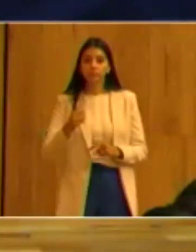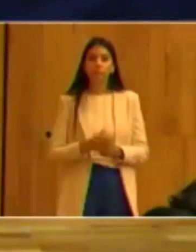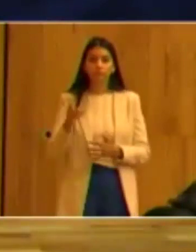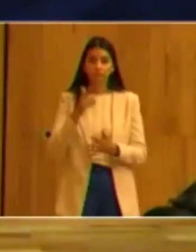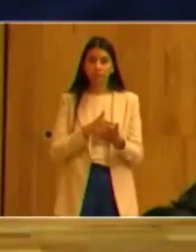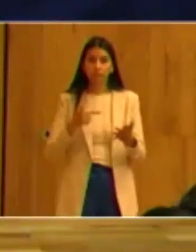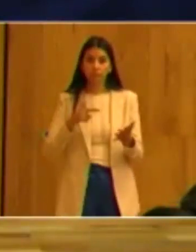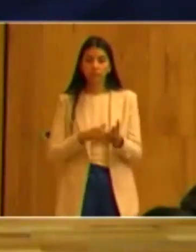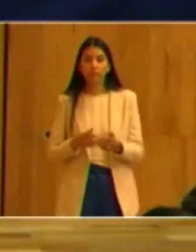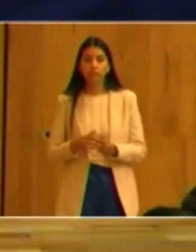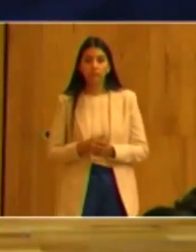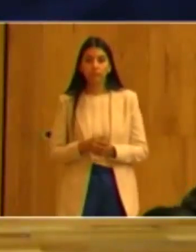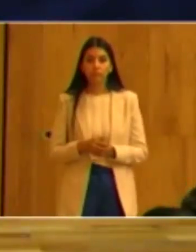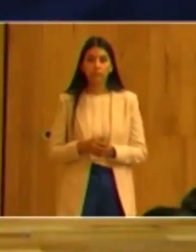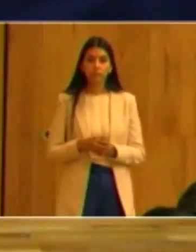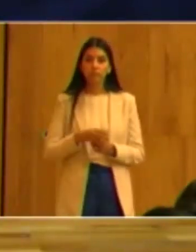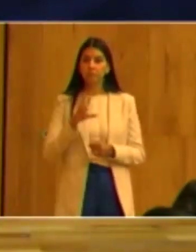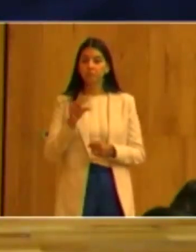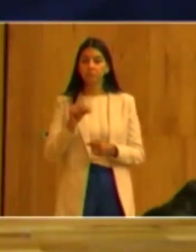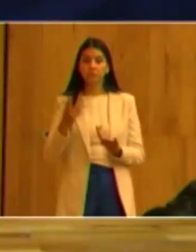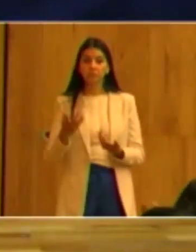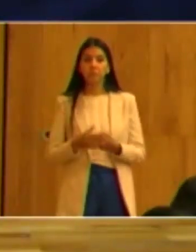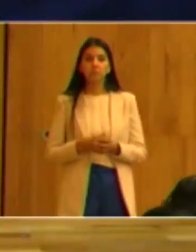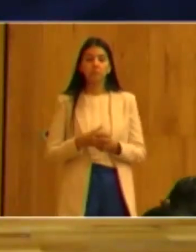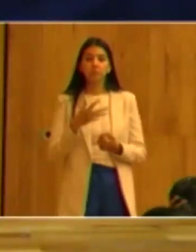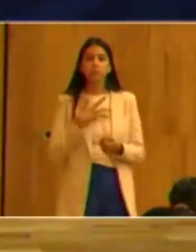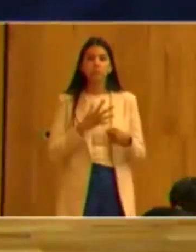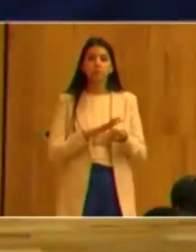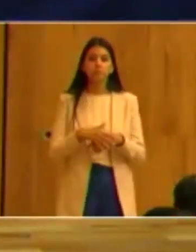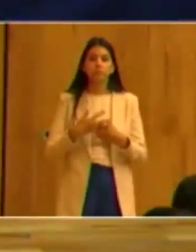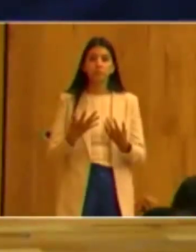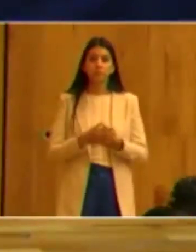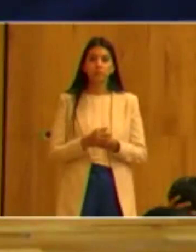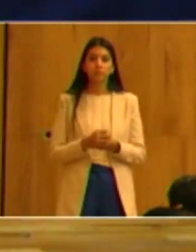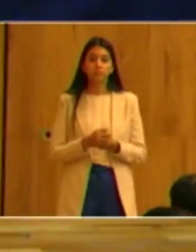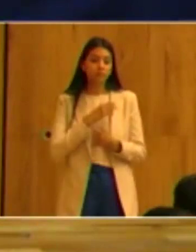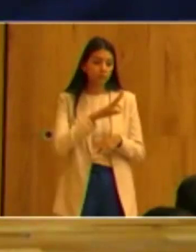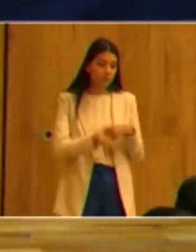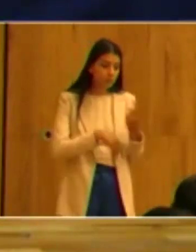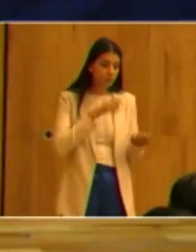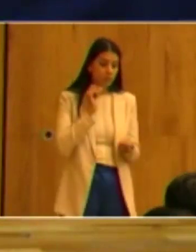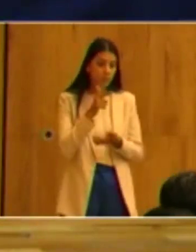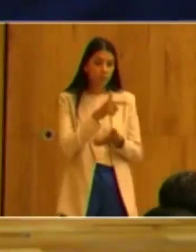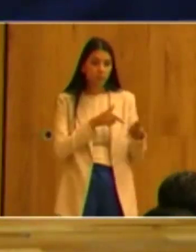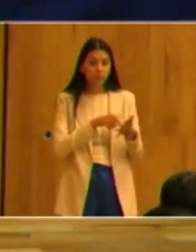lugar. No existe como tal el acudir a algún lugar